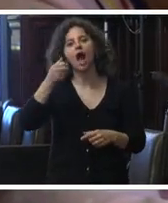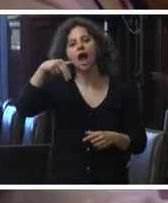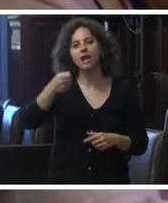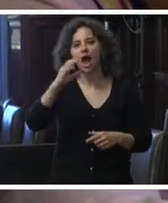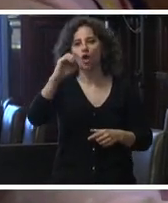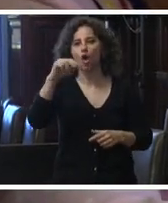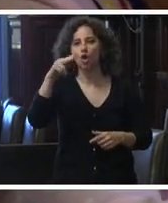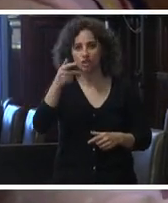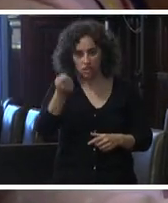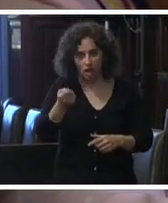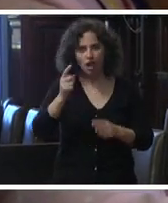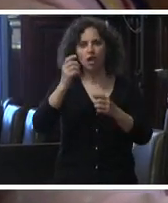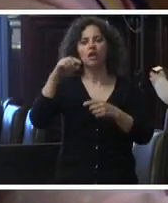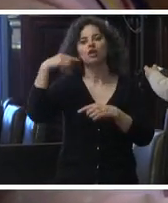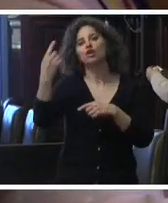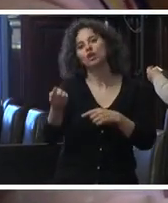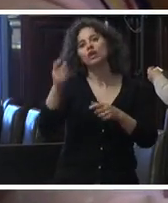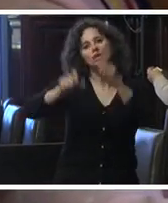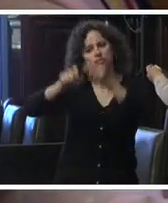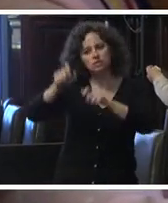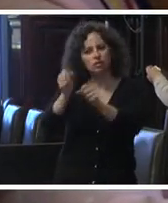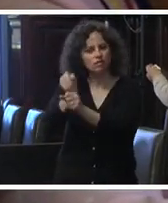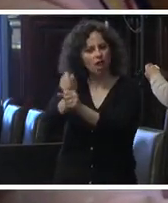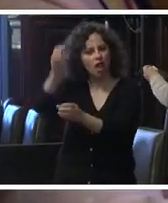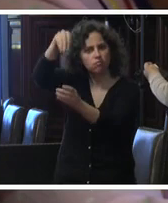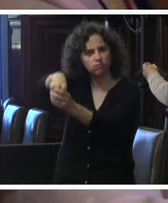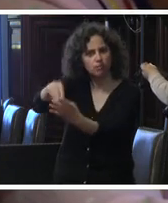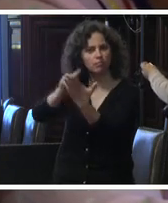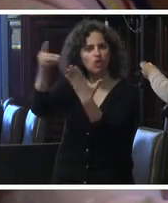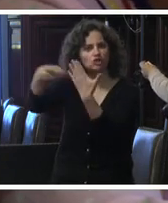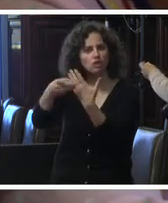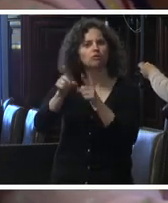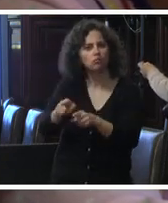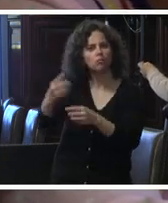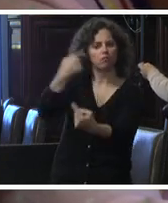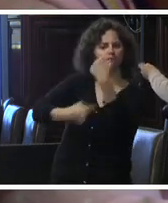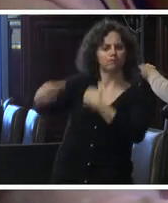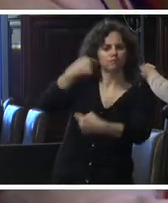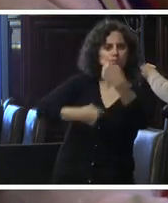y de la gente, de los trabajadores del proyecto Conga.